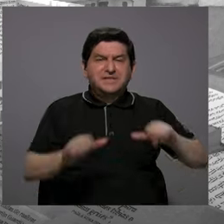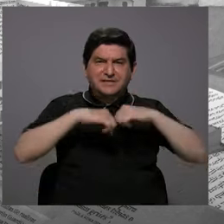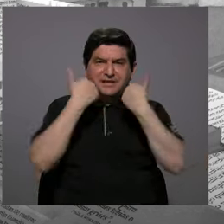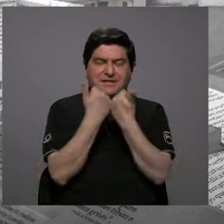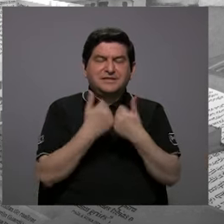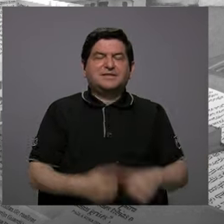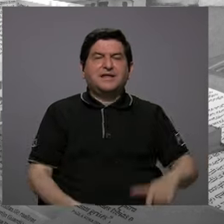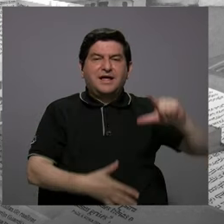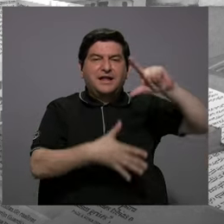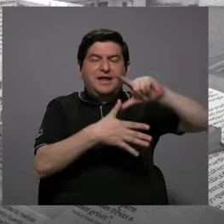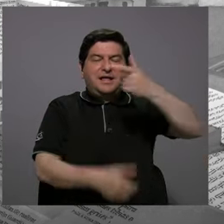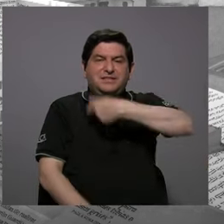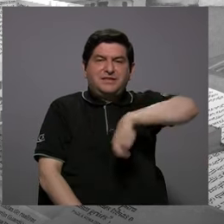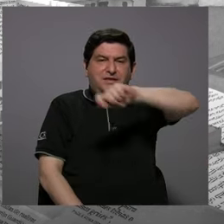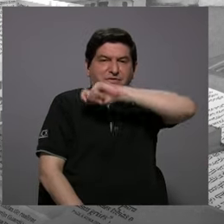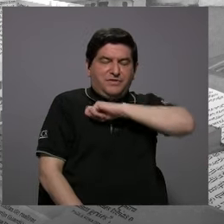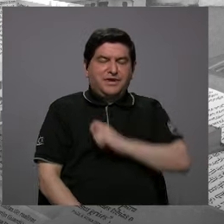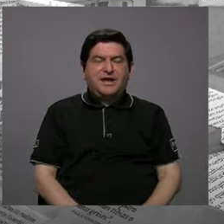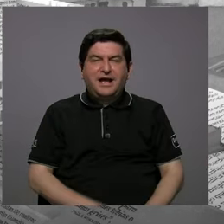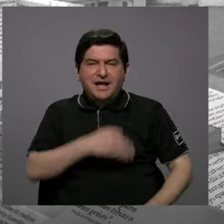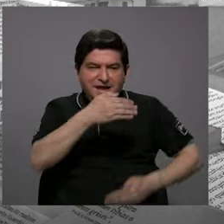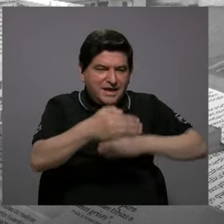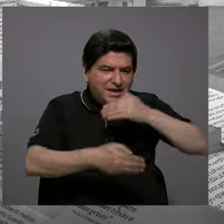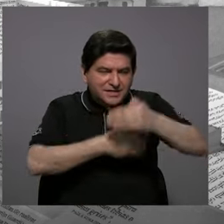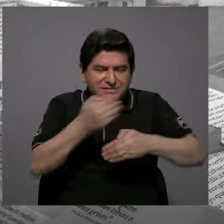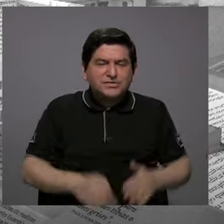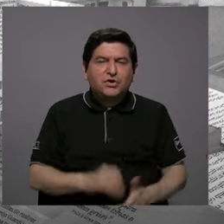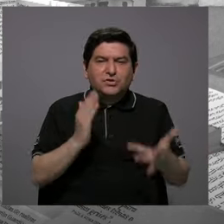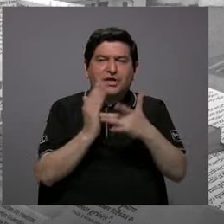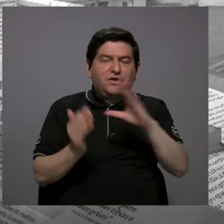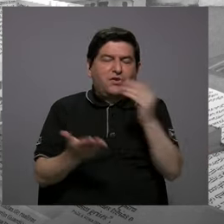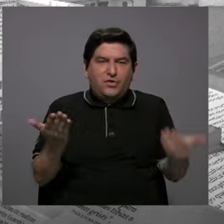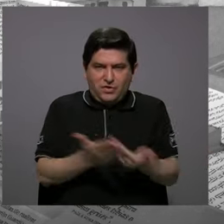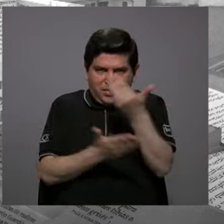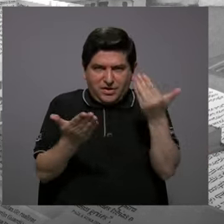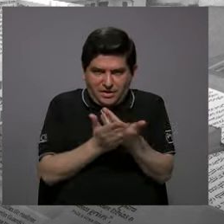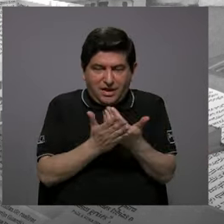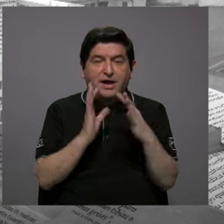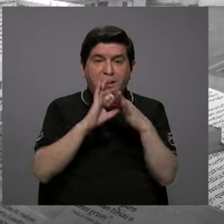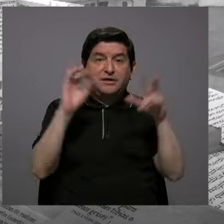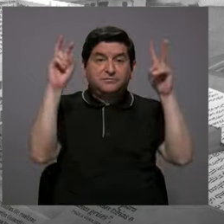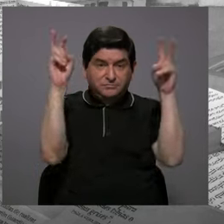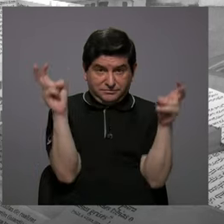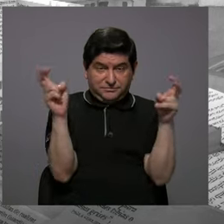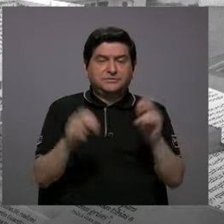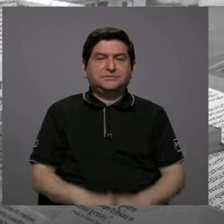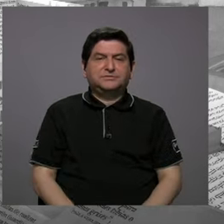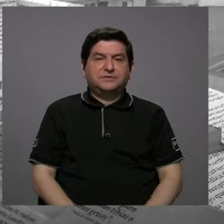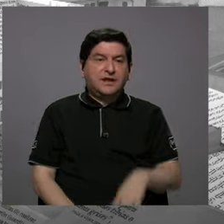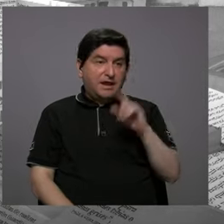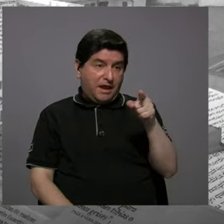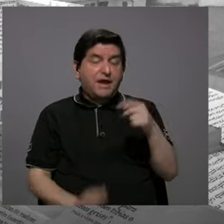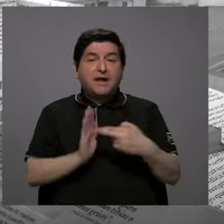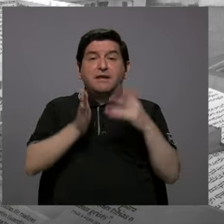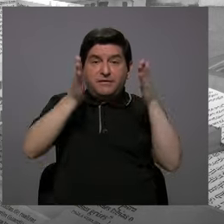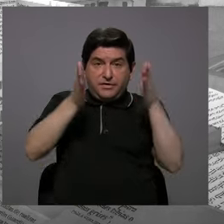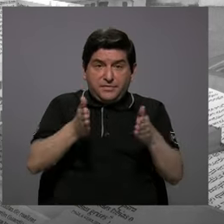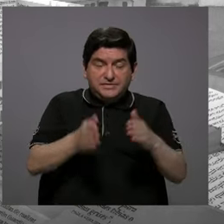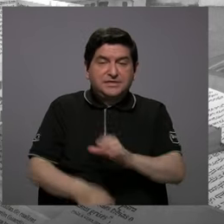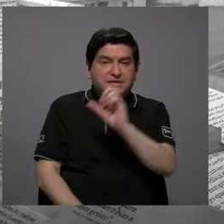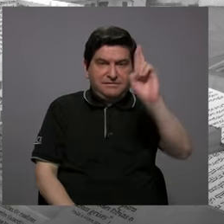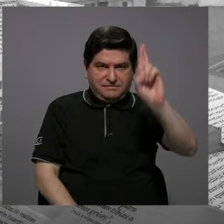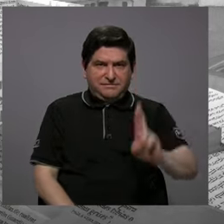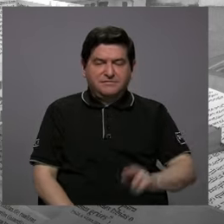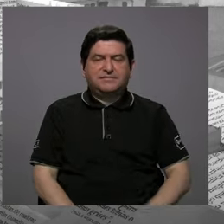latino iberoamericana de gestión tecnológica e Innovación que tiene que ver Obviamente con estos temas Rafael es el representante por